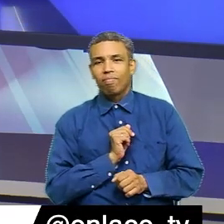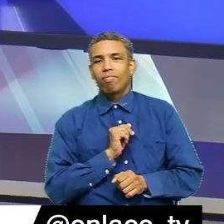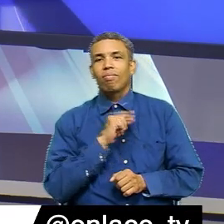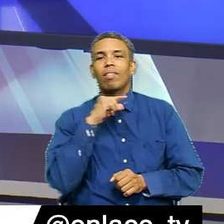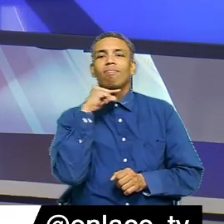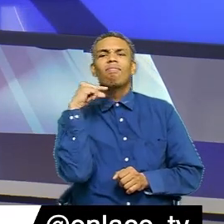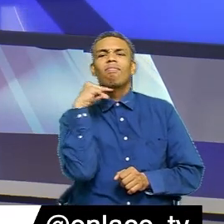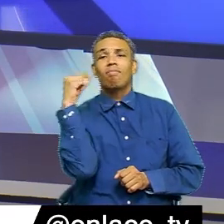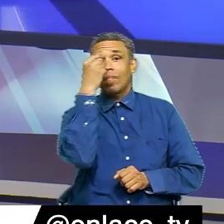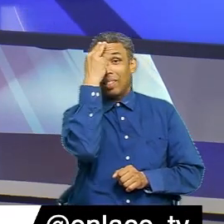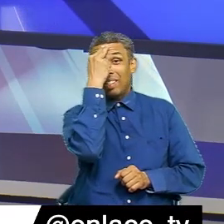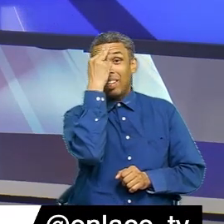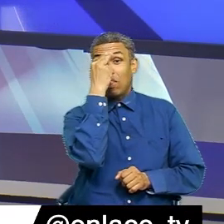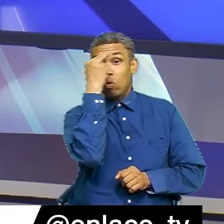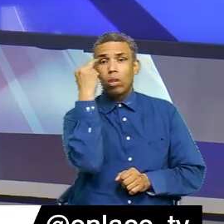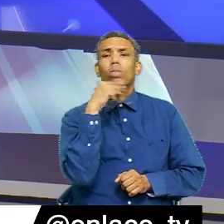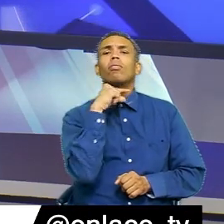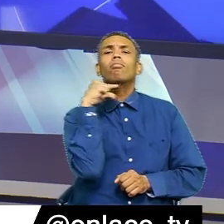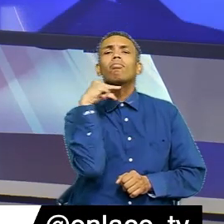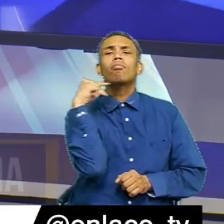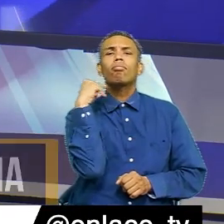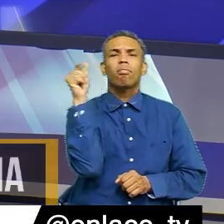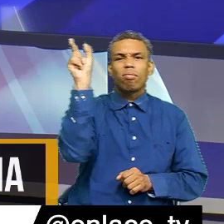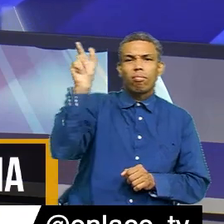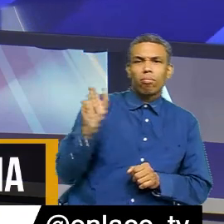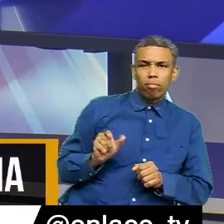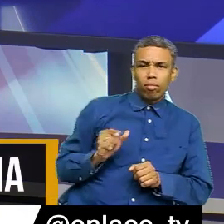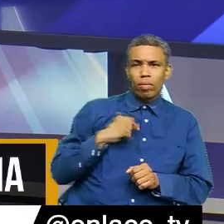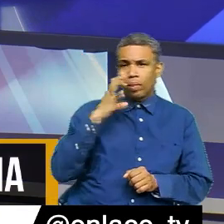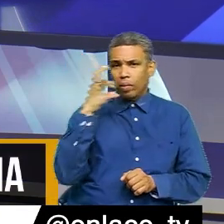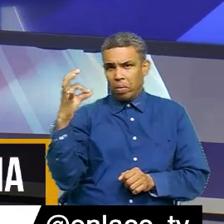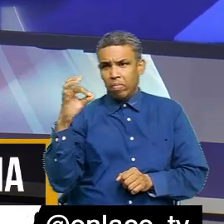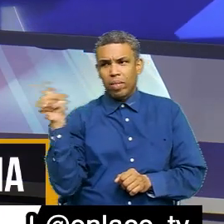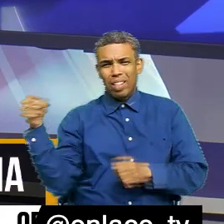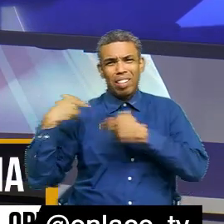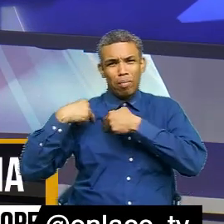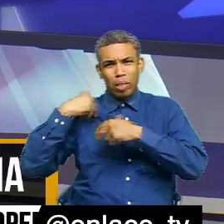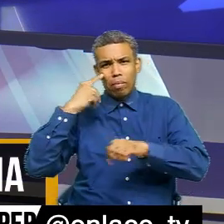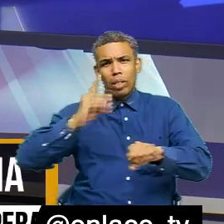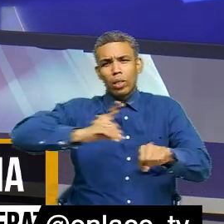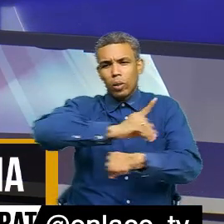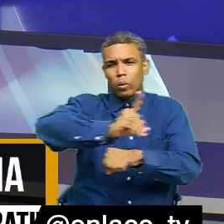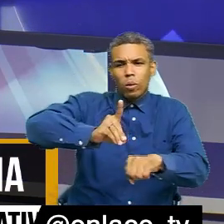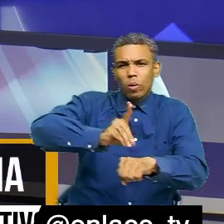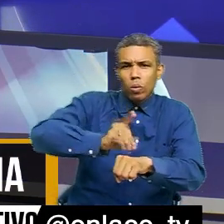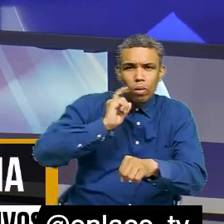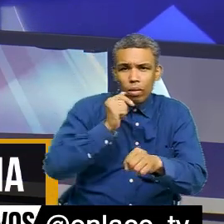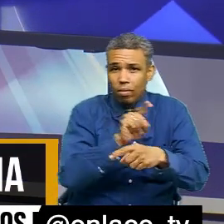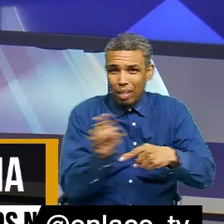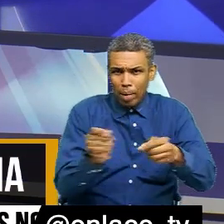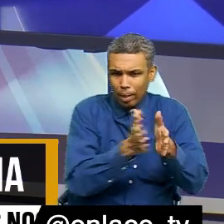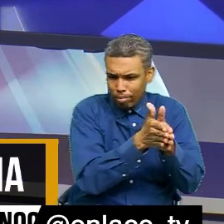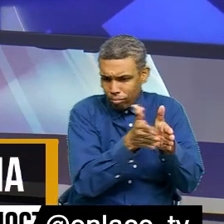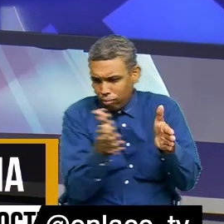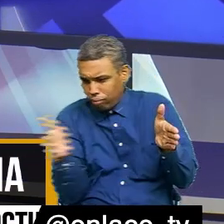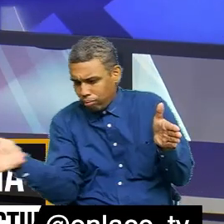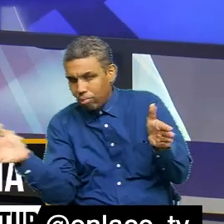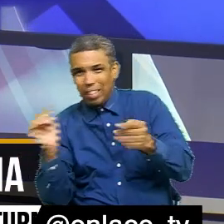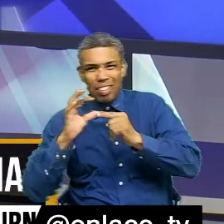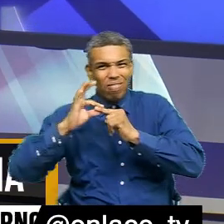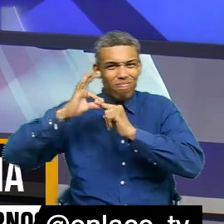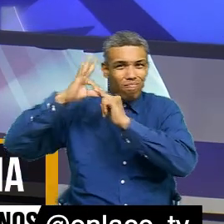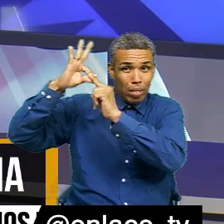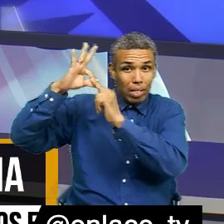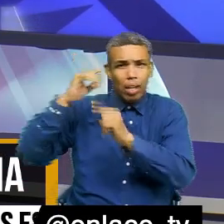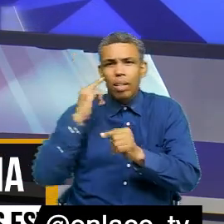bienvenida a este espacio. Él es quien dirige en este momento la Semana Diocesana por la Familia en Barranca Bermeja y tiene una invitación especial para hacerle a